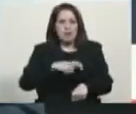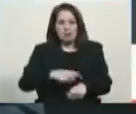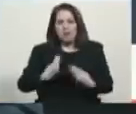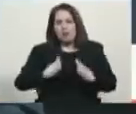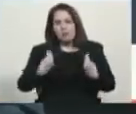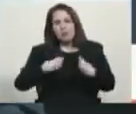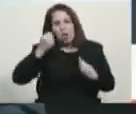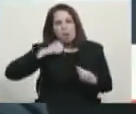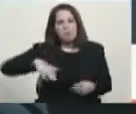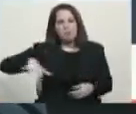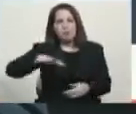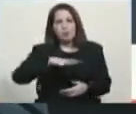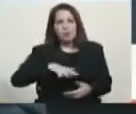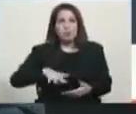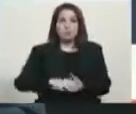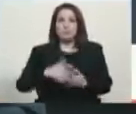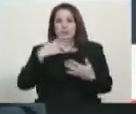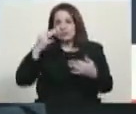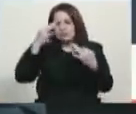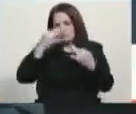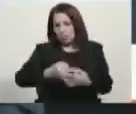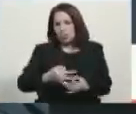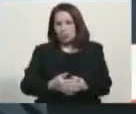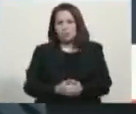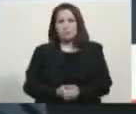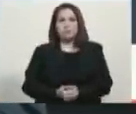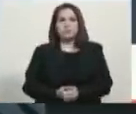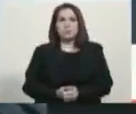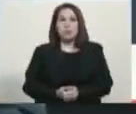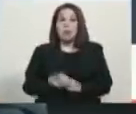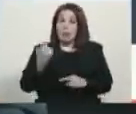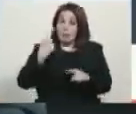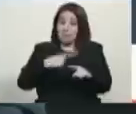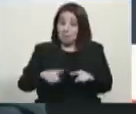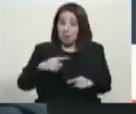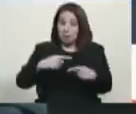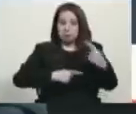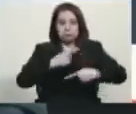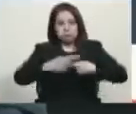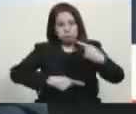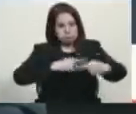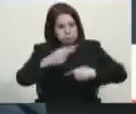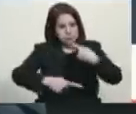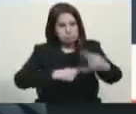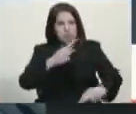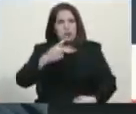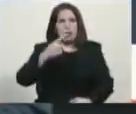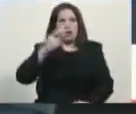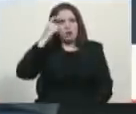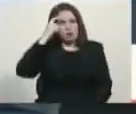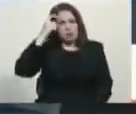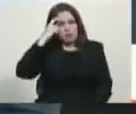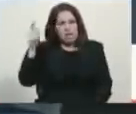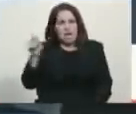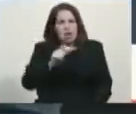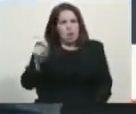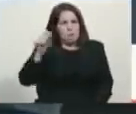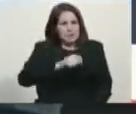pueblos. Seguro estoy, pero pasarán los días, pasarán los años y pasarán las décadas,